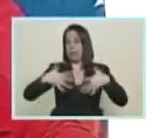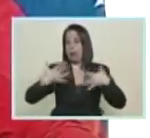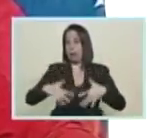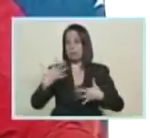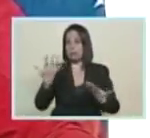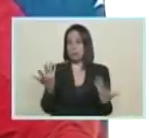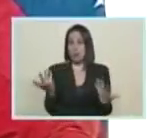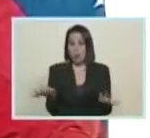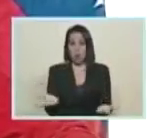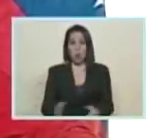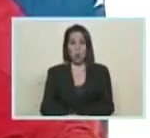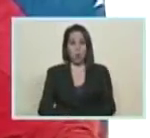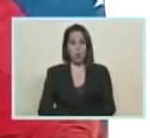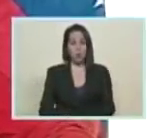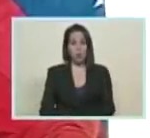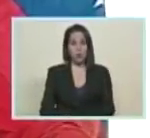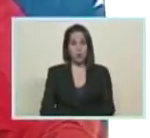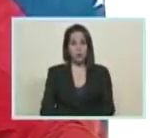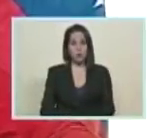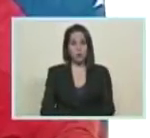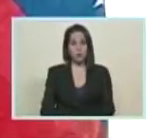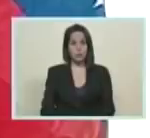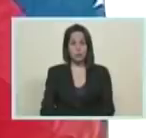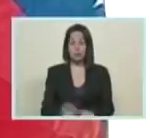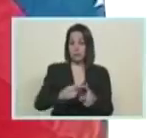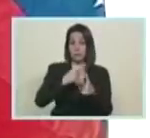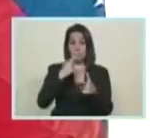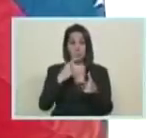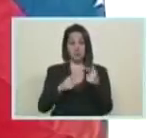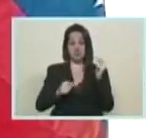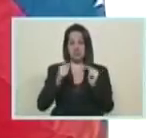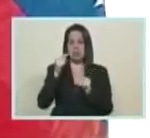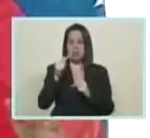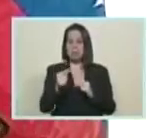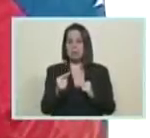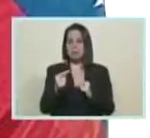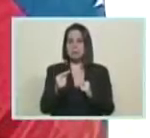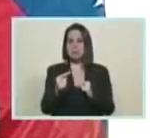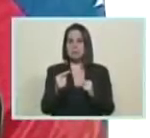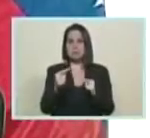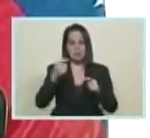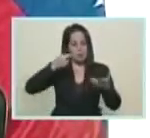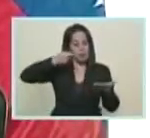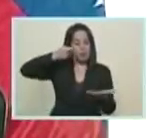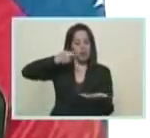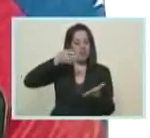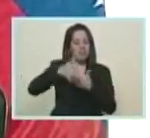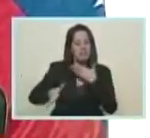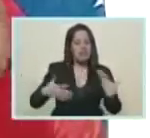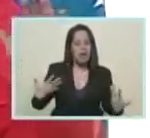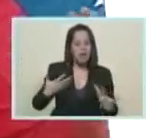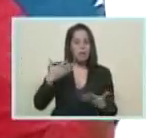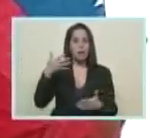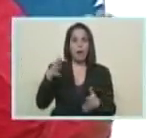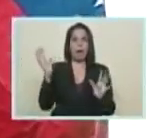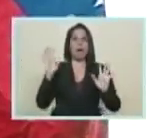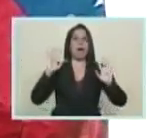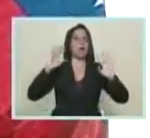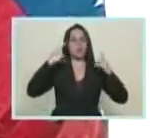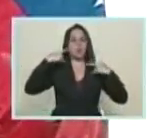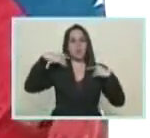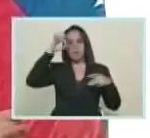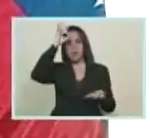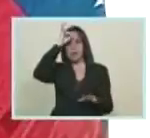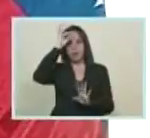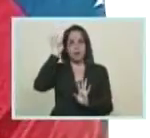Bandidos sobrefacturan. Y entonces después, cuando se le mete la lupa a la sobrefactura, ¡ay! No llegó